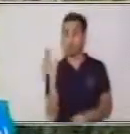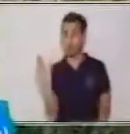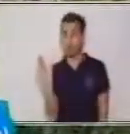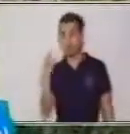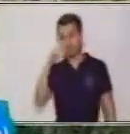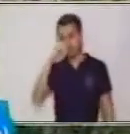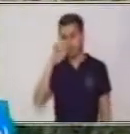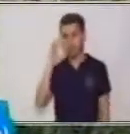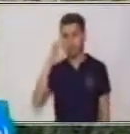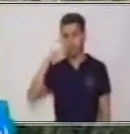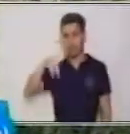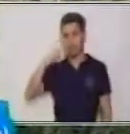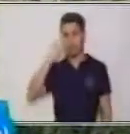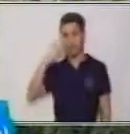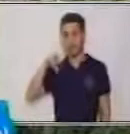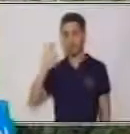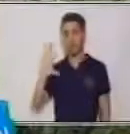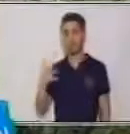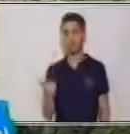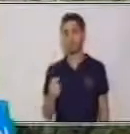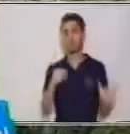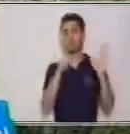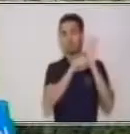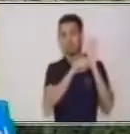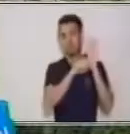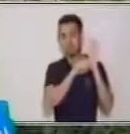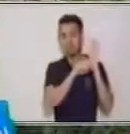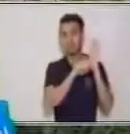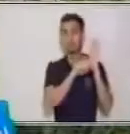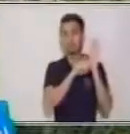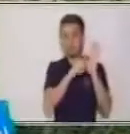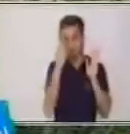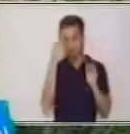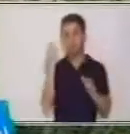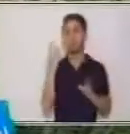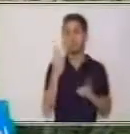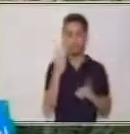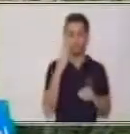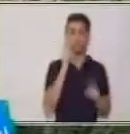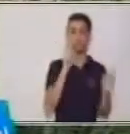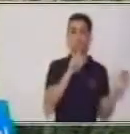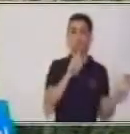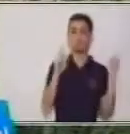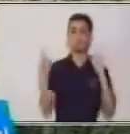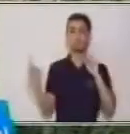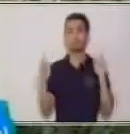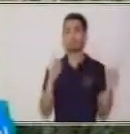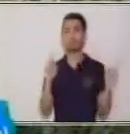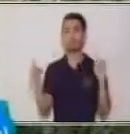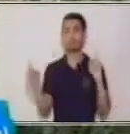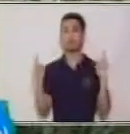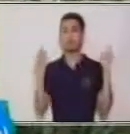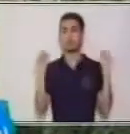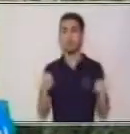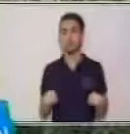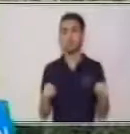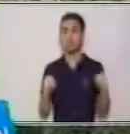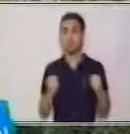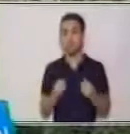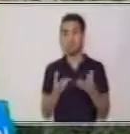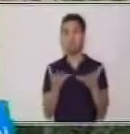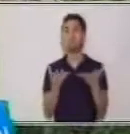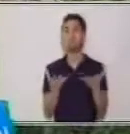carácter negativo. Eso nos permitirá a nosotros comprender la dualidad que hay para poder